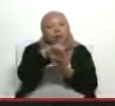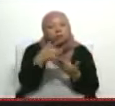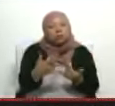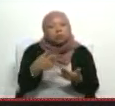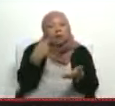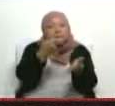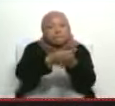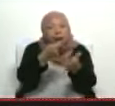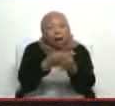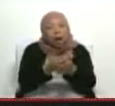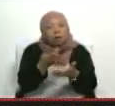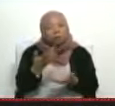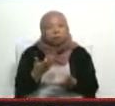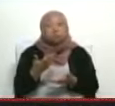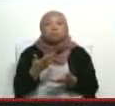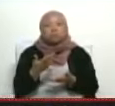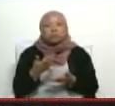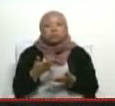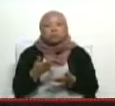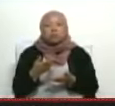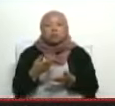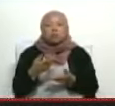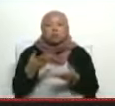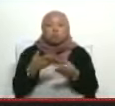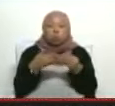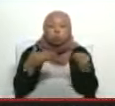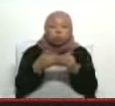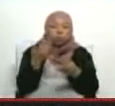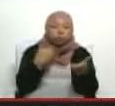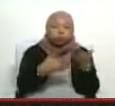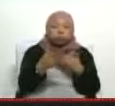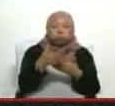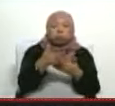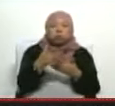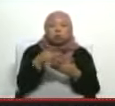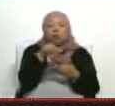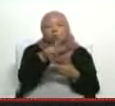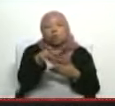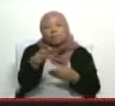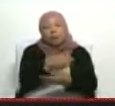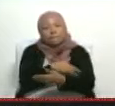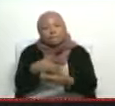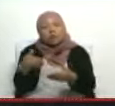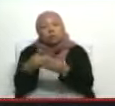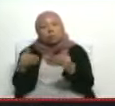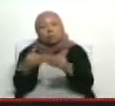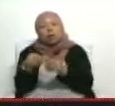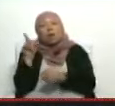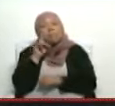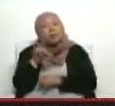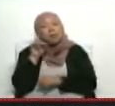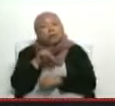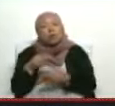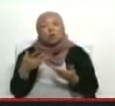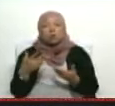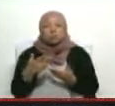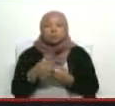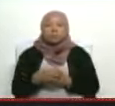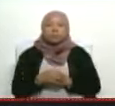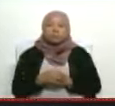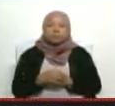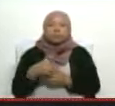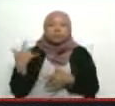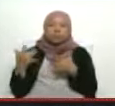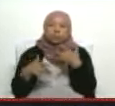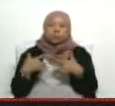le pagan, los monetizan en miles, decenas de miles de dólares para mentir, porque